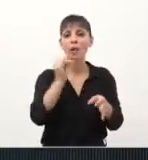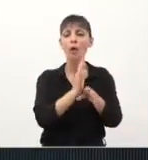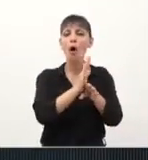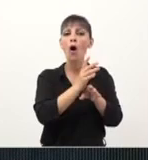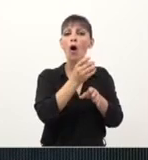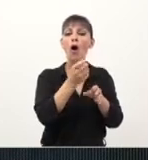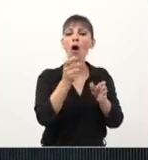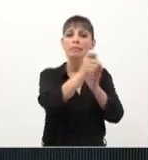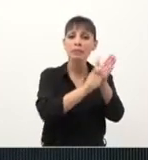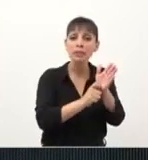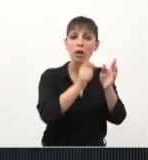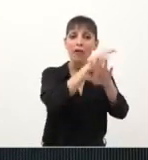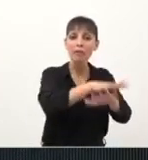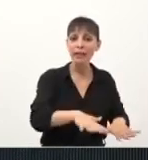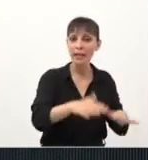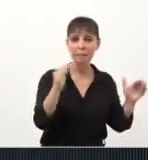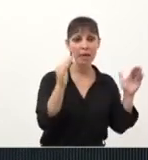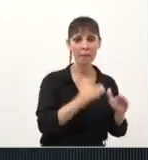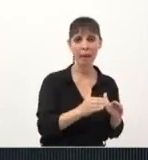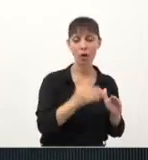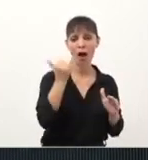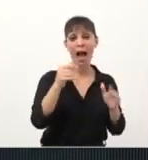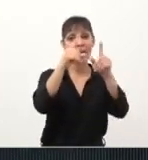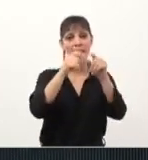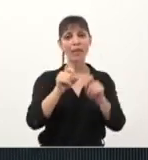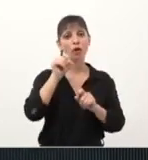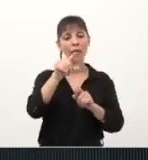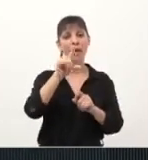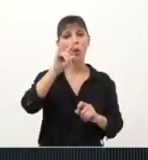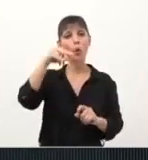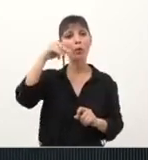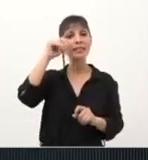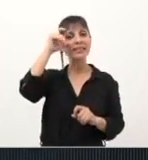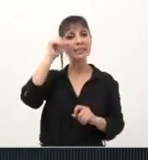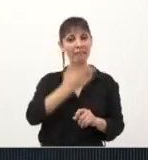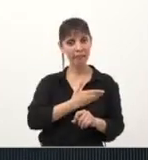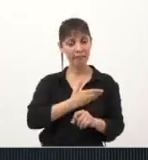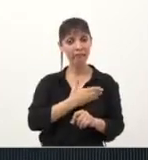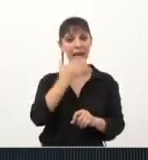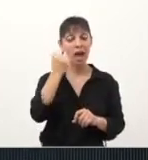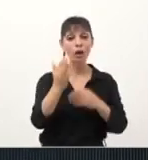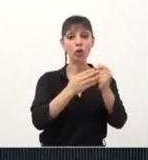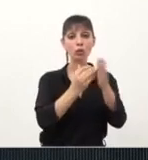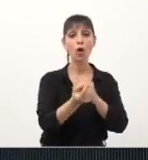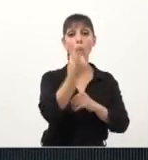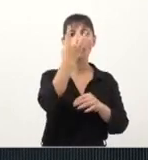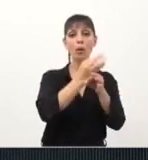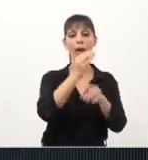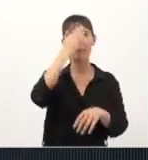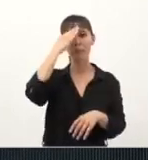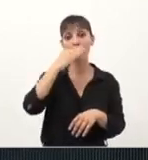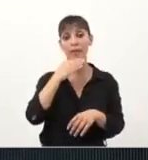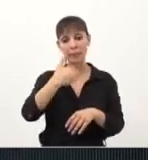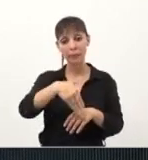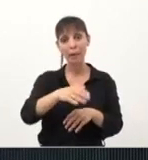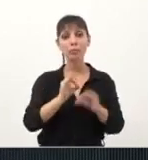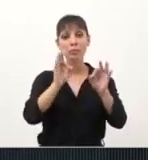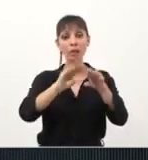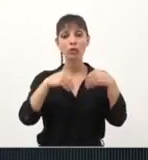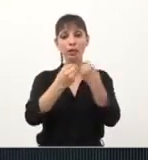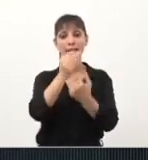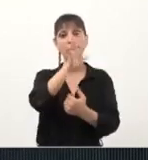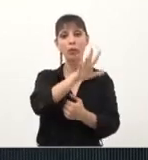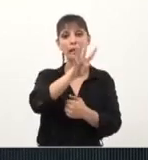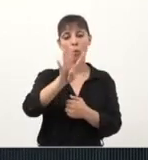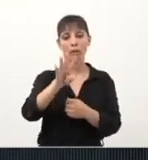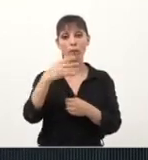de la historia de la ciudad, datos certificados por UNICEF. Construimos una escuela por mes, vamos a llegar a 54. Con eso sumamos